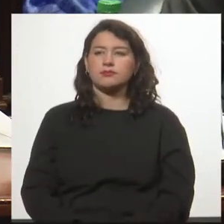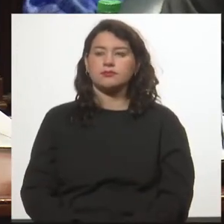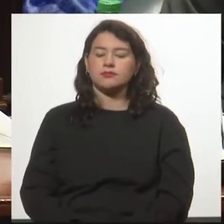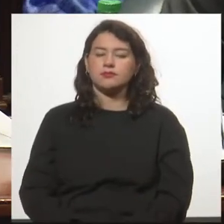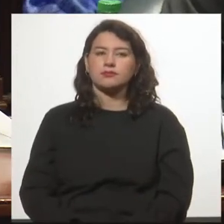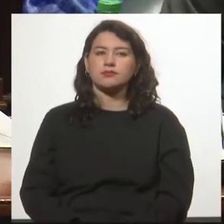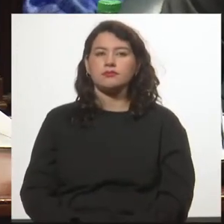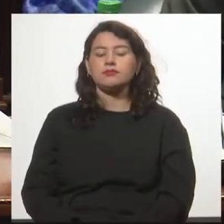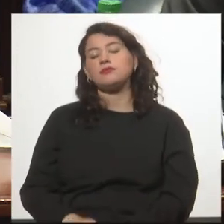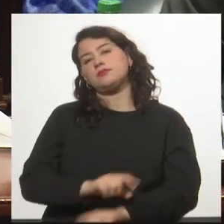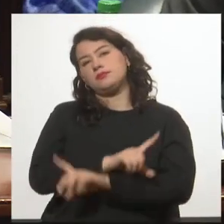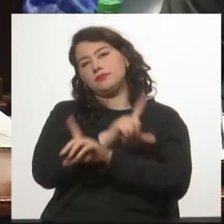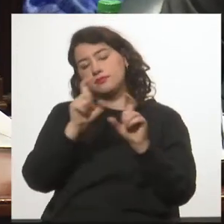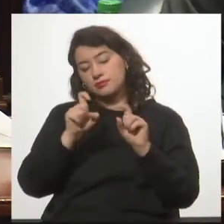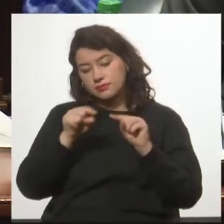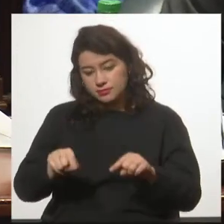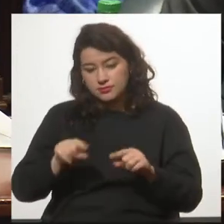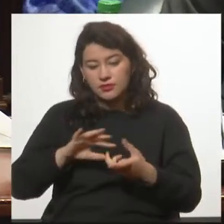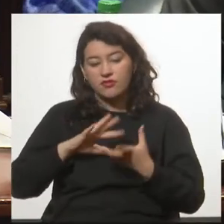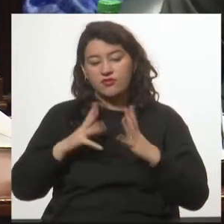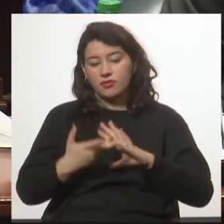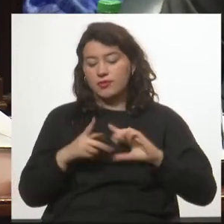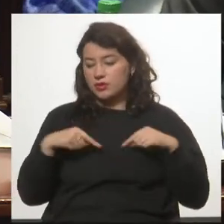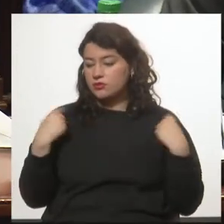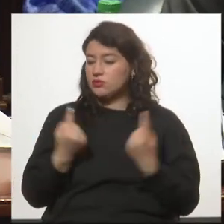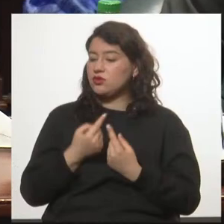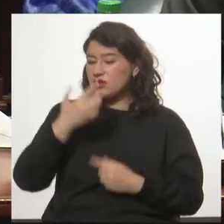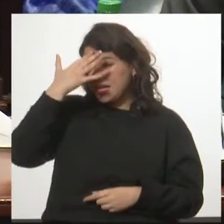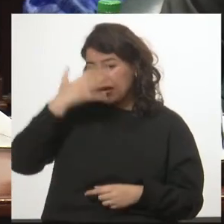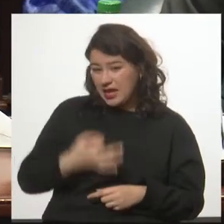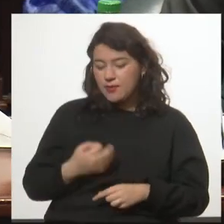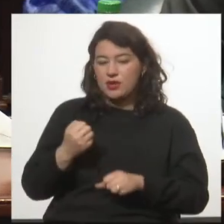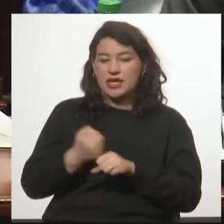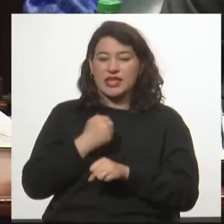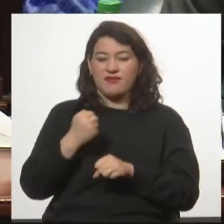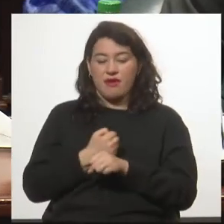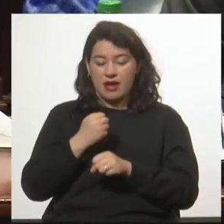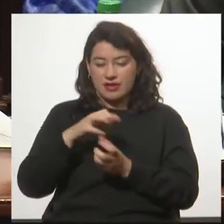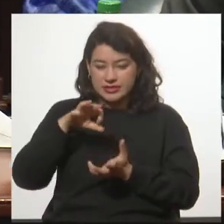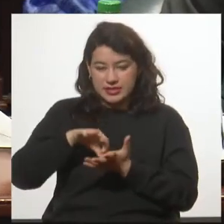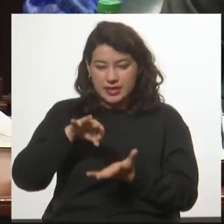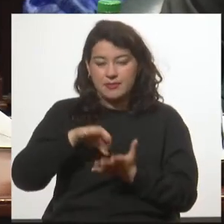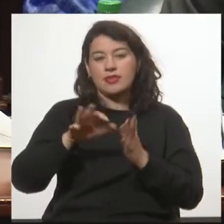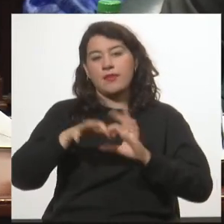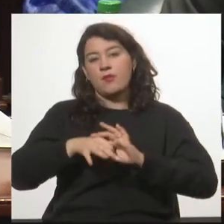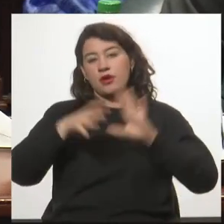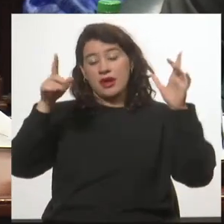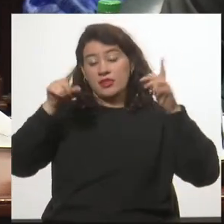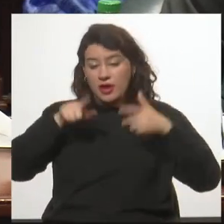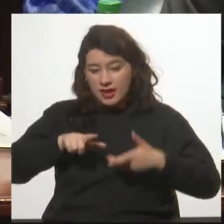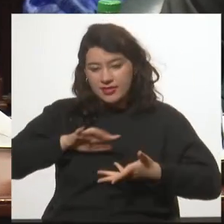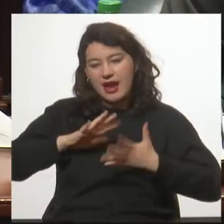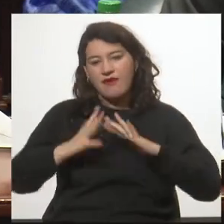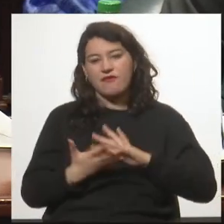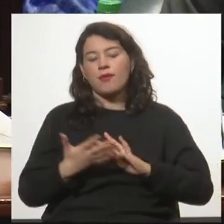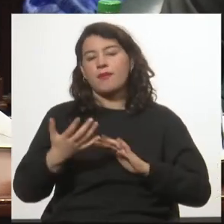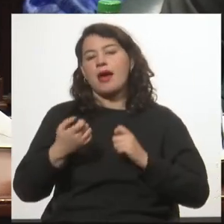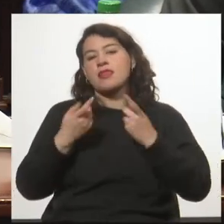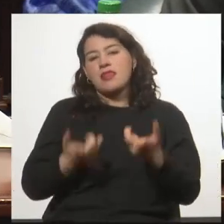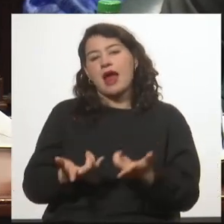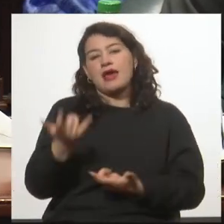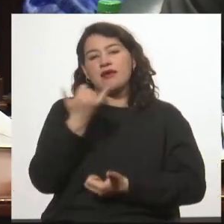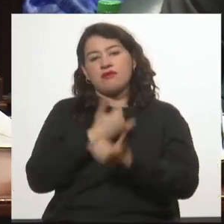evidentemente esta es la forma en que creemos que funciona la democracia esta es la forma en que queremos que la ciudadanía se informe de lo que